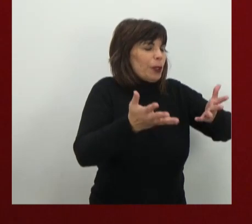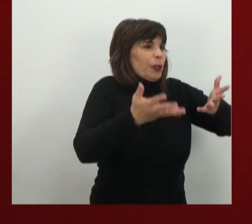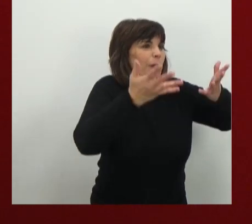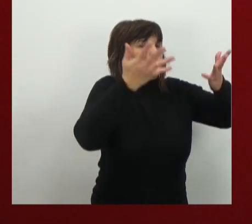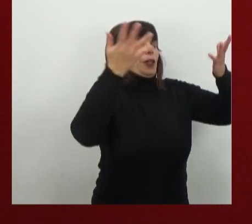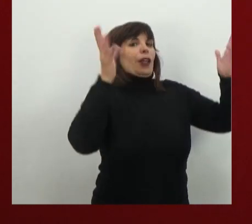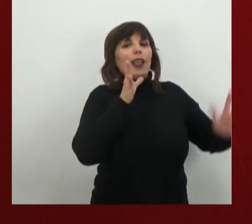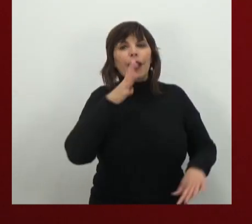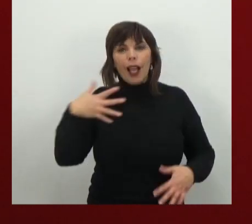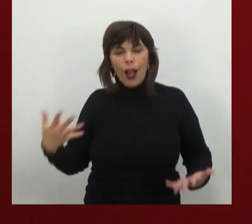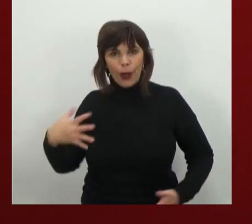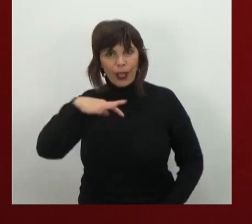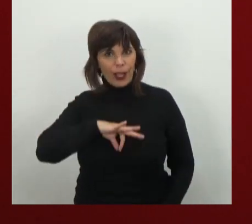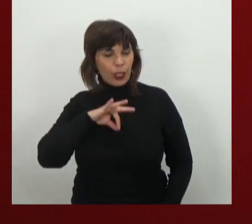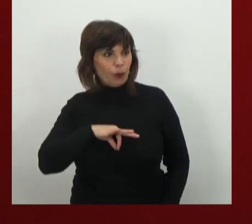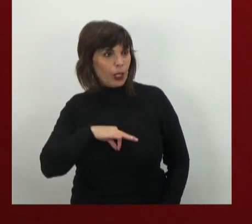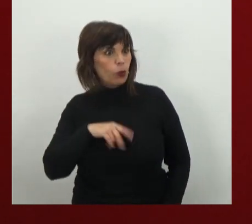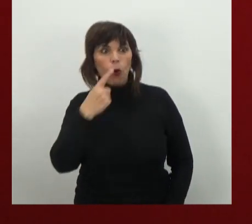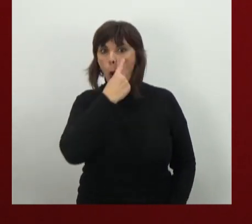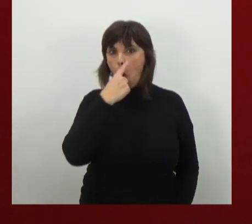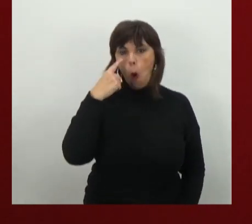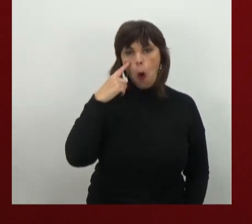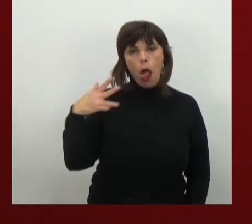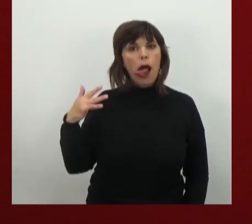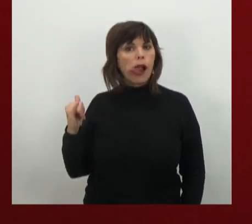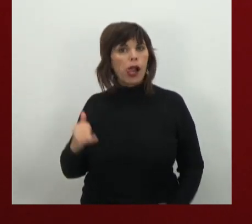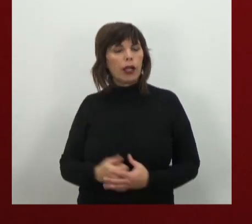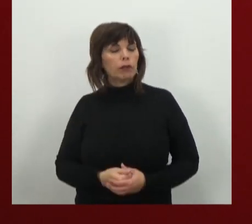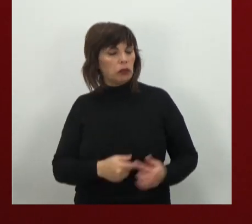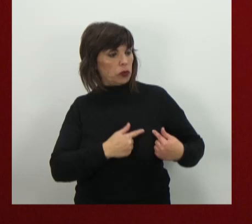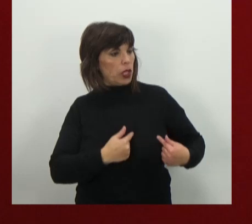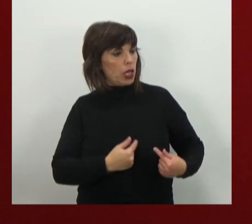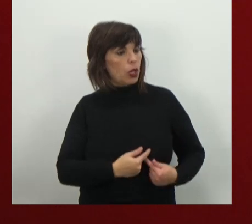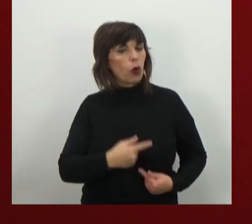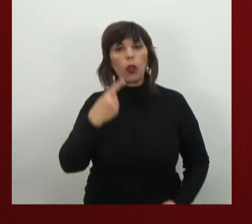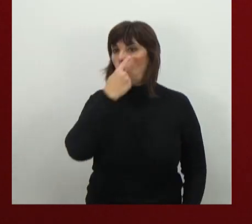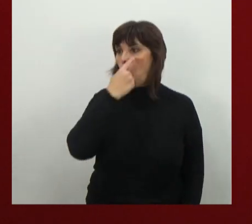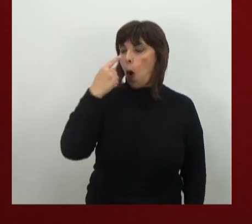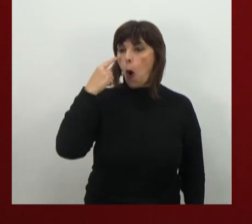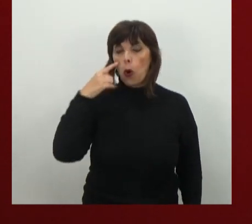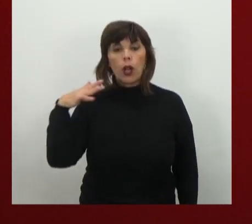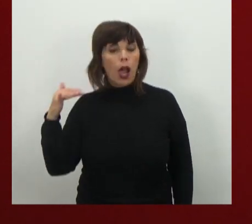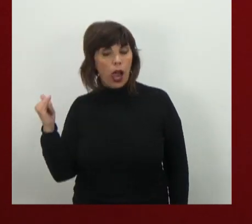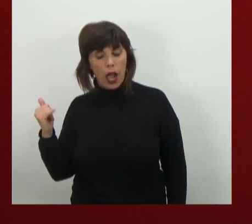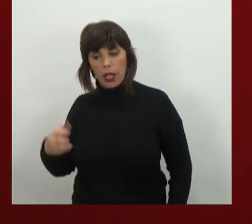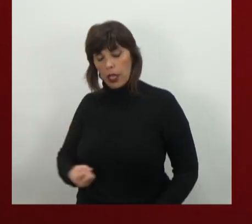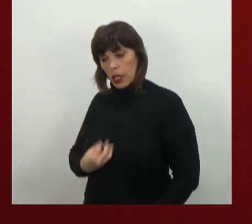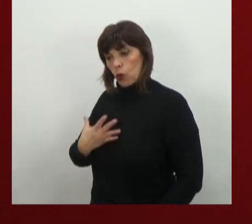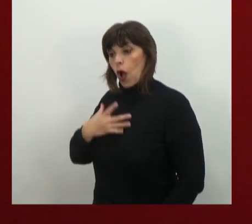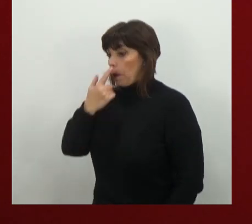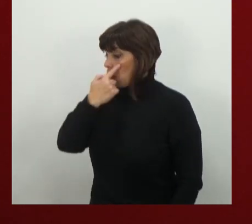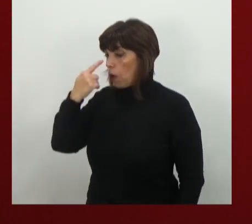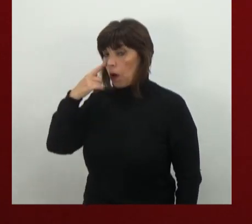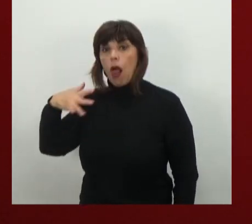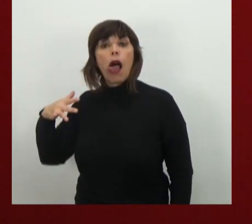de repente, tienes ojos. Lo mismo que en tu corazón tienes ojos, en tu alma, en tu espíritu